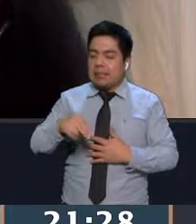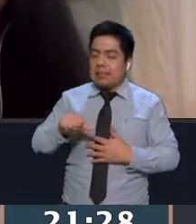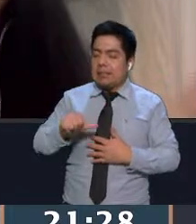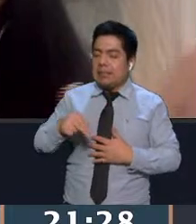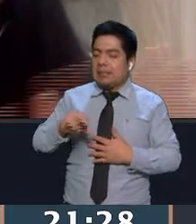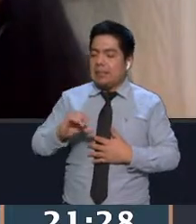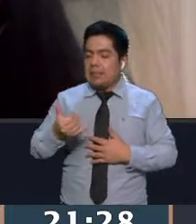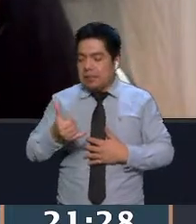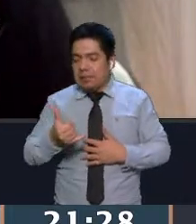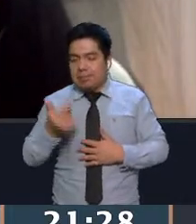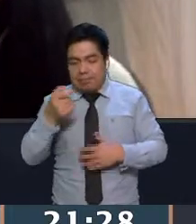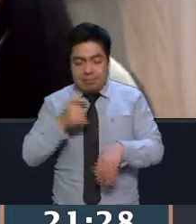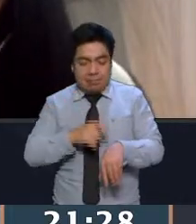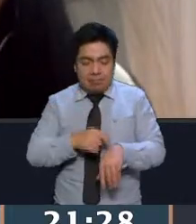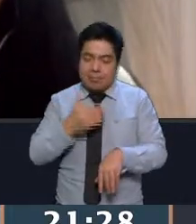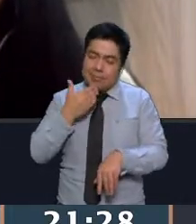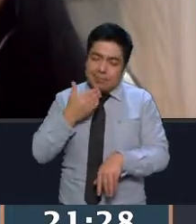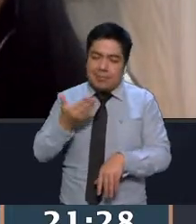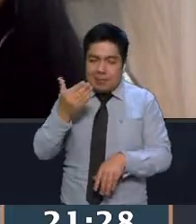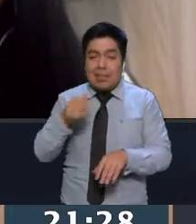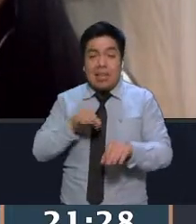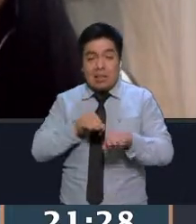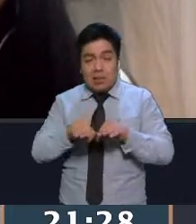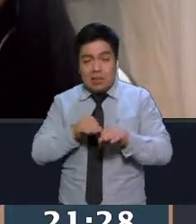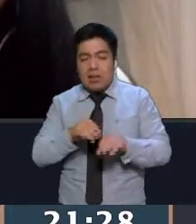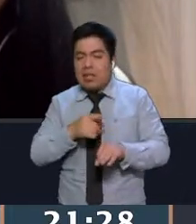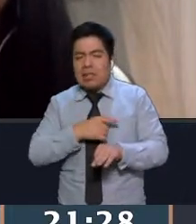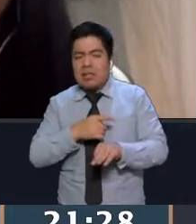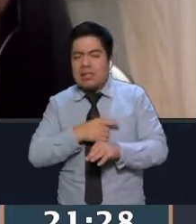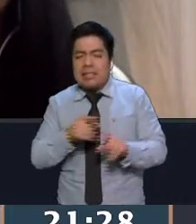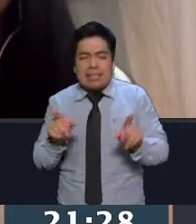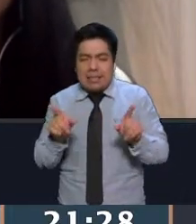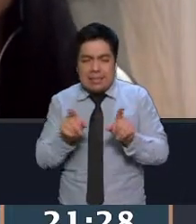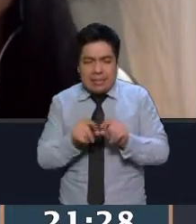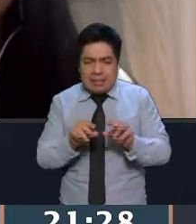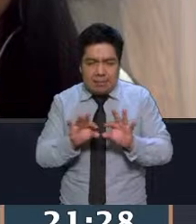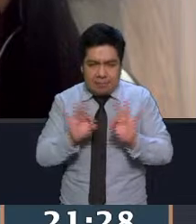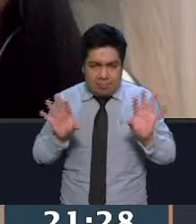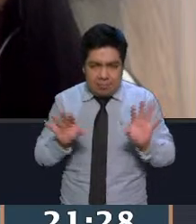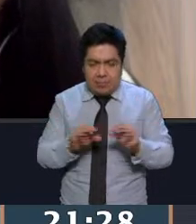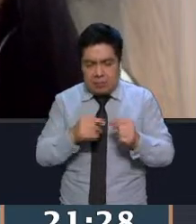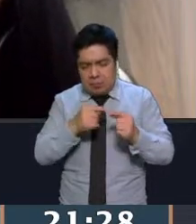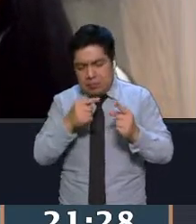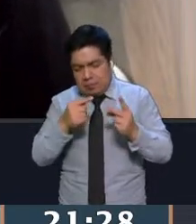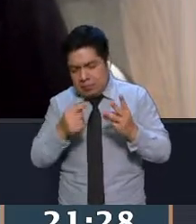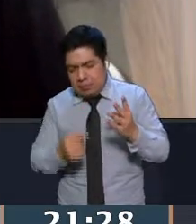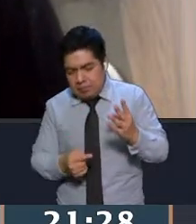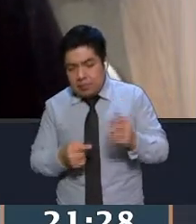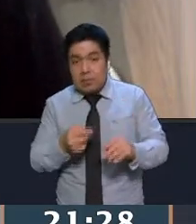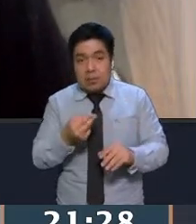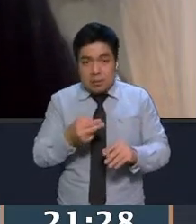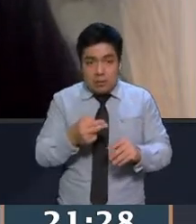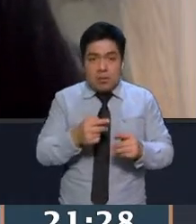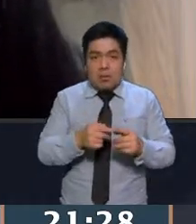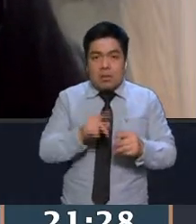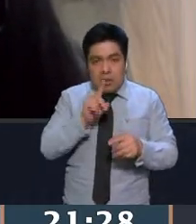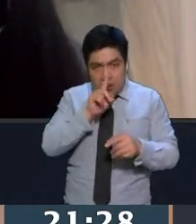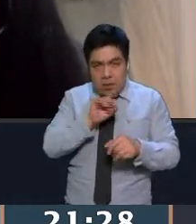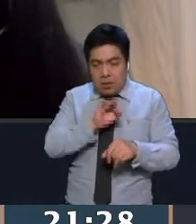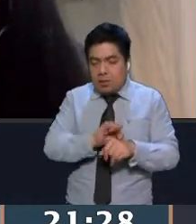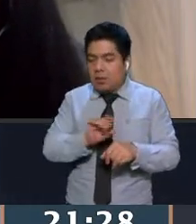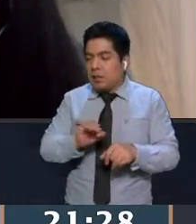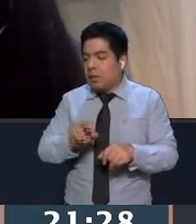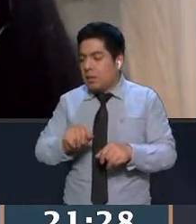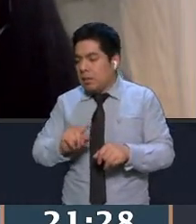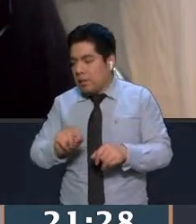te agradezco mucho por tu tiempo, te agradezco mucho por tu trabajo y nada más, un poquito para ilustrar, mencionaste varios nombres entre el Consejo Nacional de Litigio